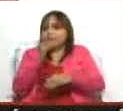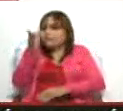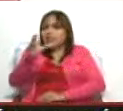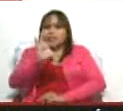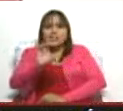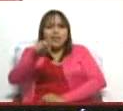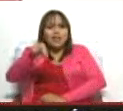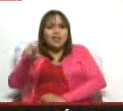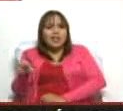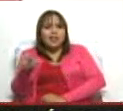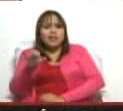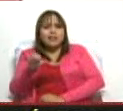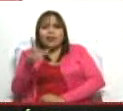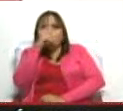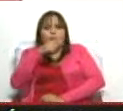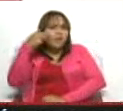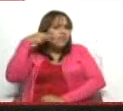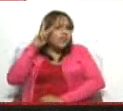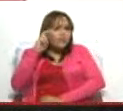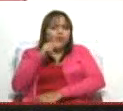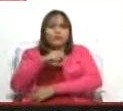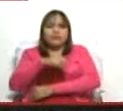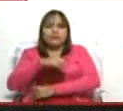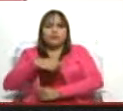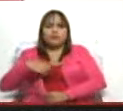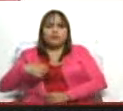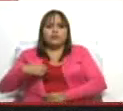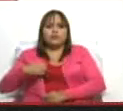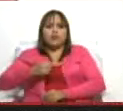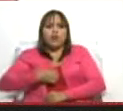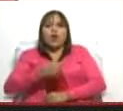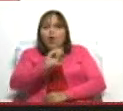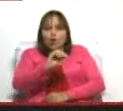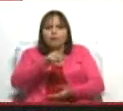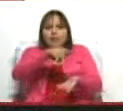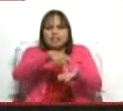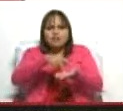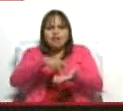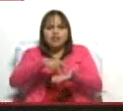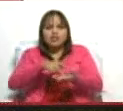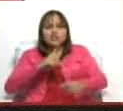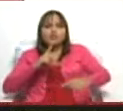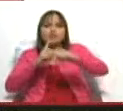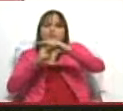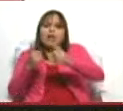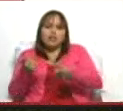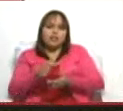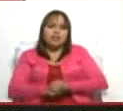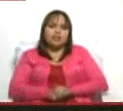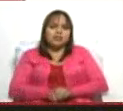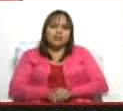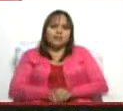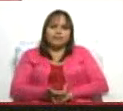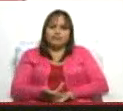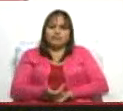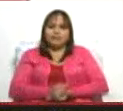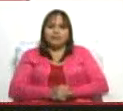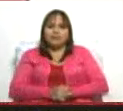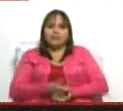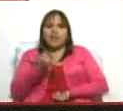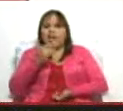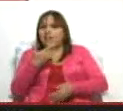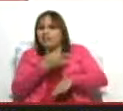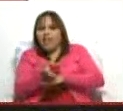para que no haya trampa. Entonces le van a dejar a Súmate. Yo te digo que están como, ¿cómo se llama? Retardados,